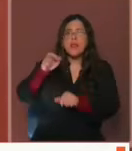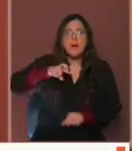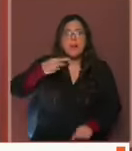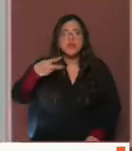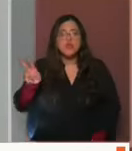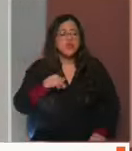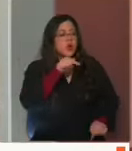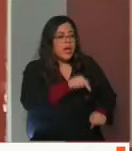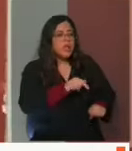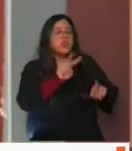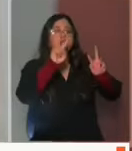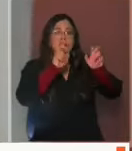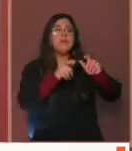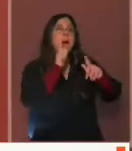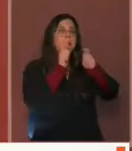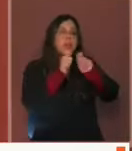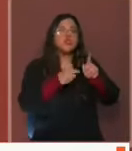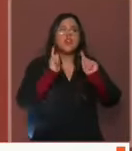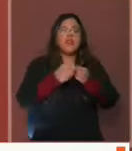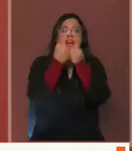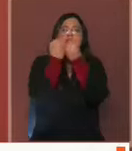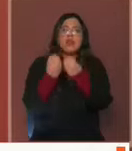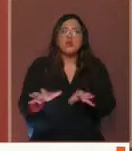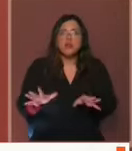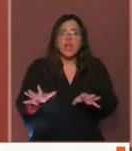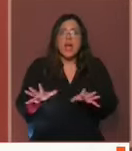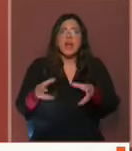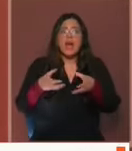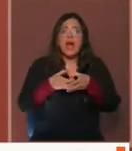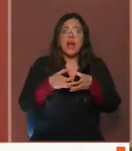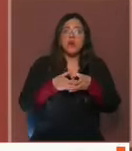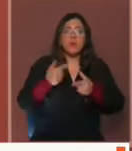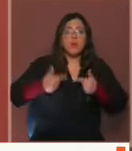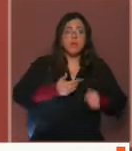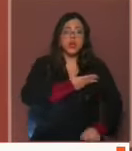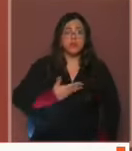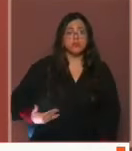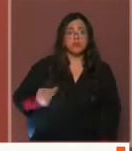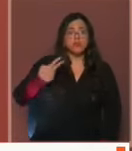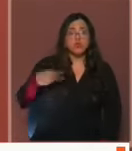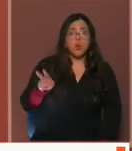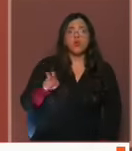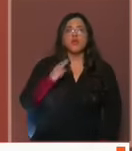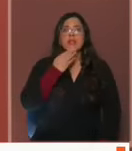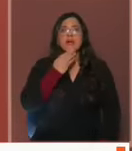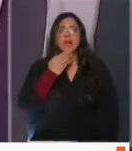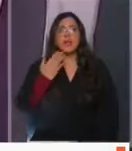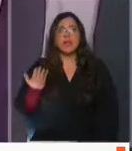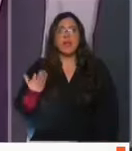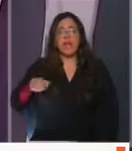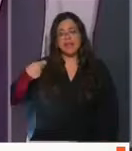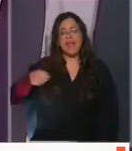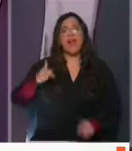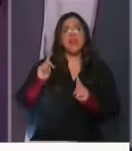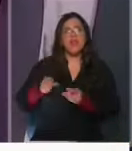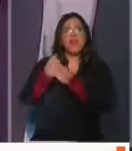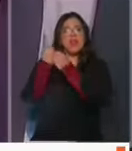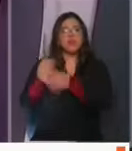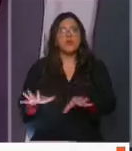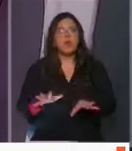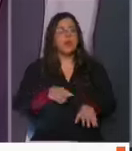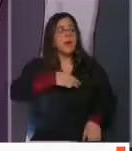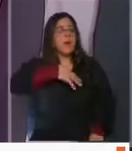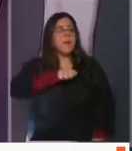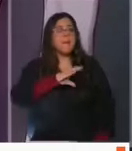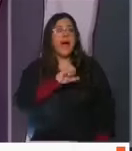debe renunciar a la presidencia de su partido, sino que también creo que a ser senador. El senador Macaya no ha cometido